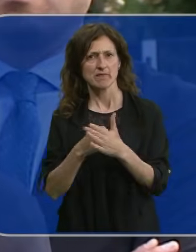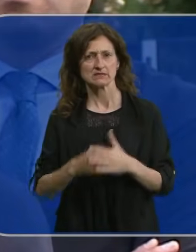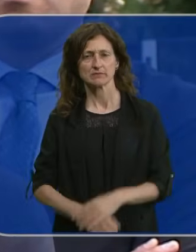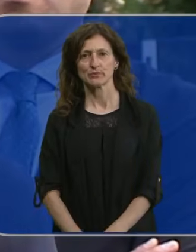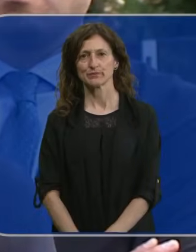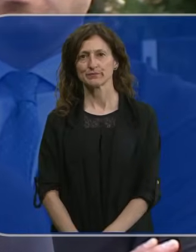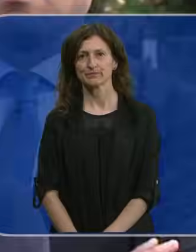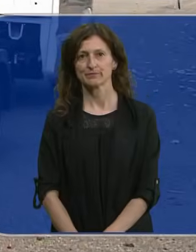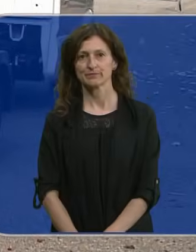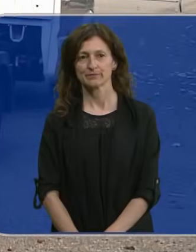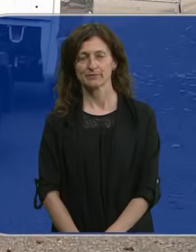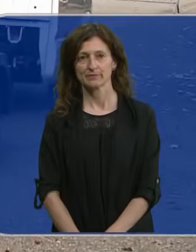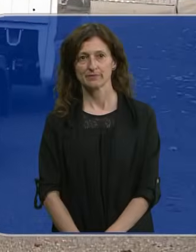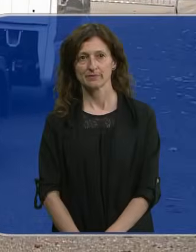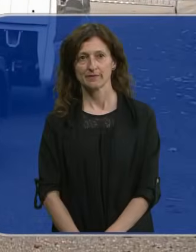máximo.